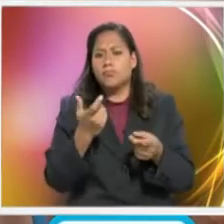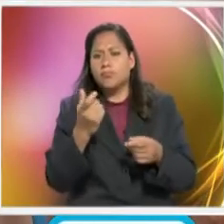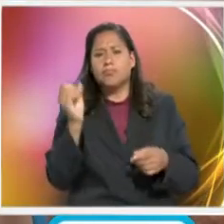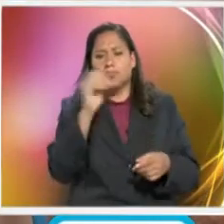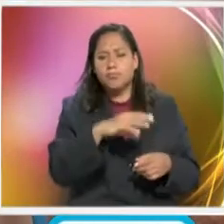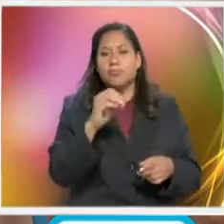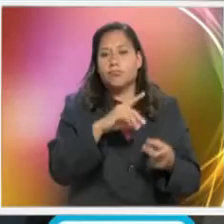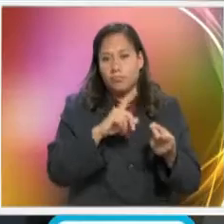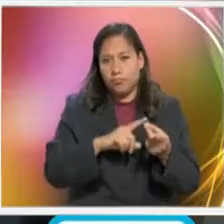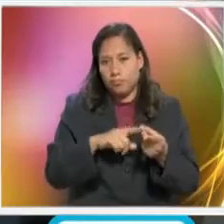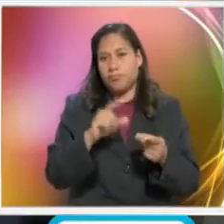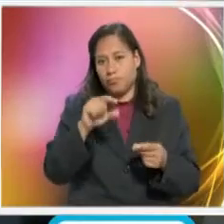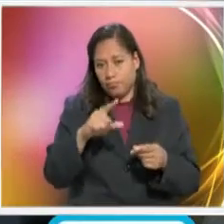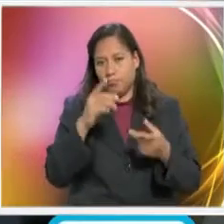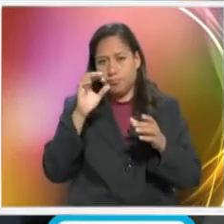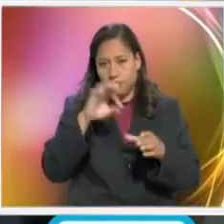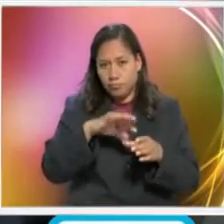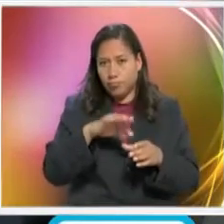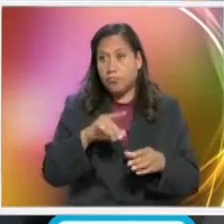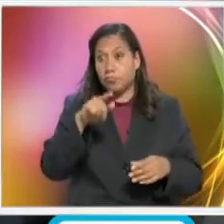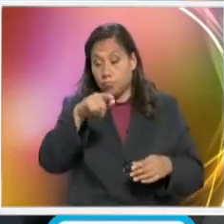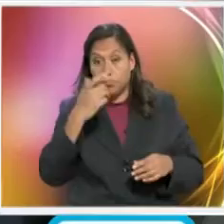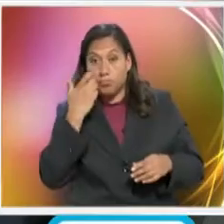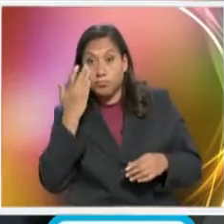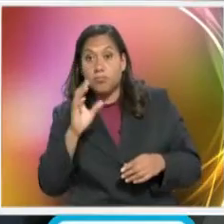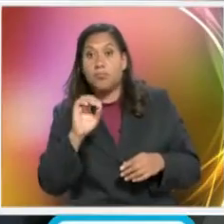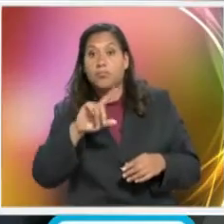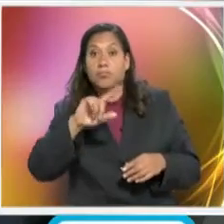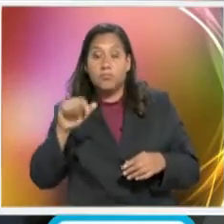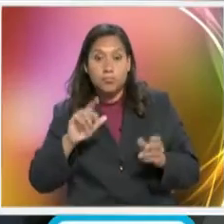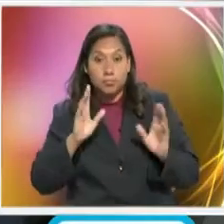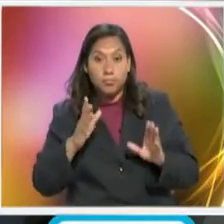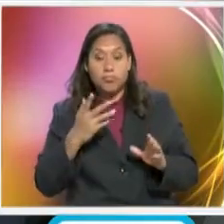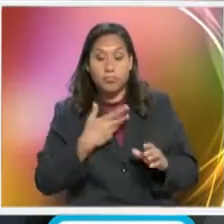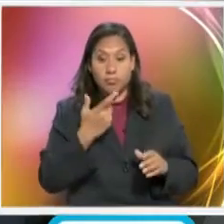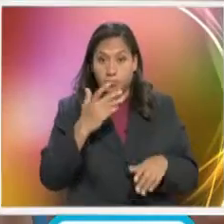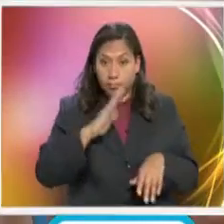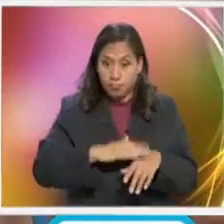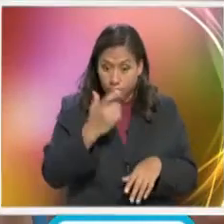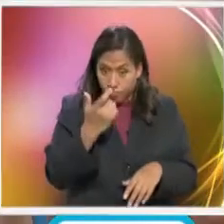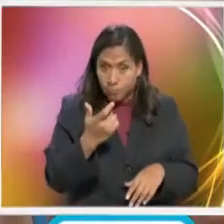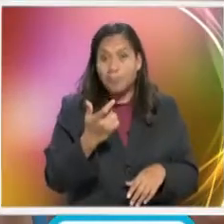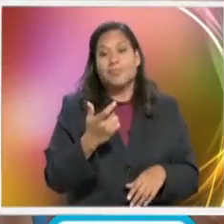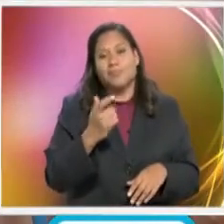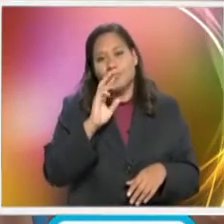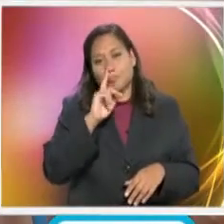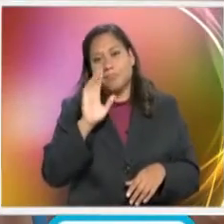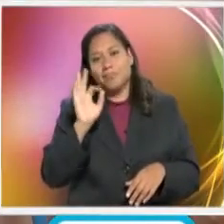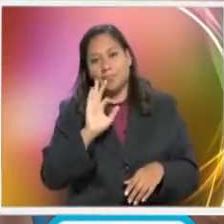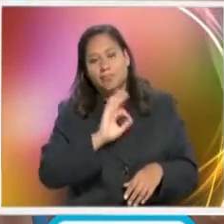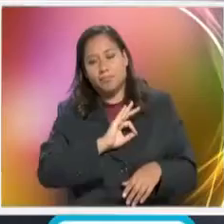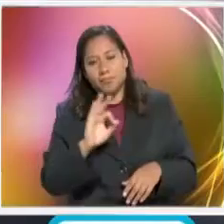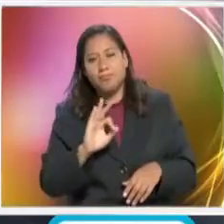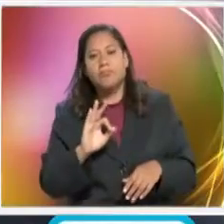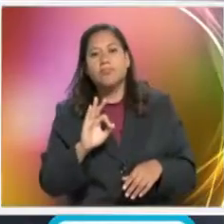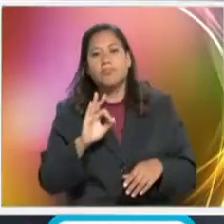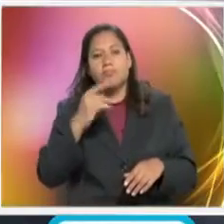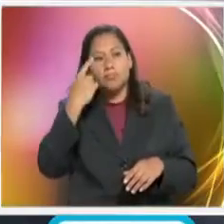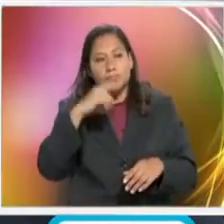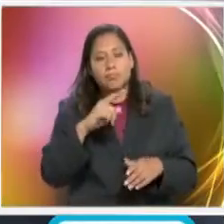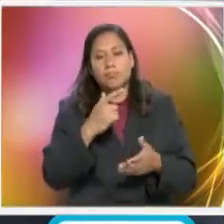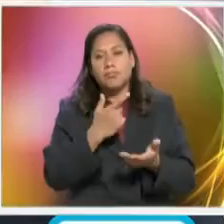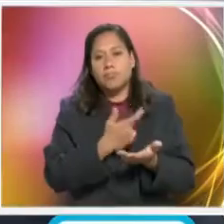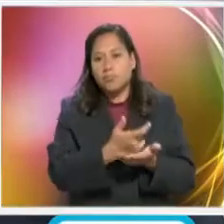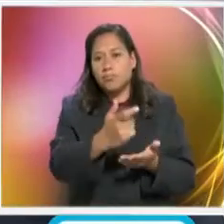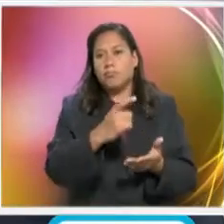dinero? empecemos en una cuenta de ahorros. Muy bien. ¿no? Si quieren, y después, cuando ya tengas un monto mayor, Sí. entonces ya a lo mejor nos podemos mover a un tipo de inversión que